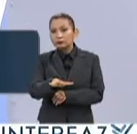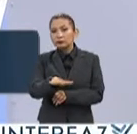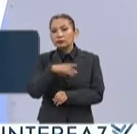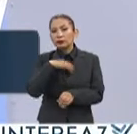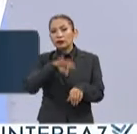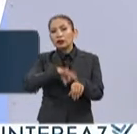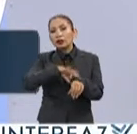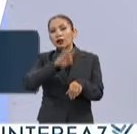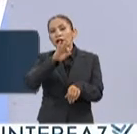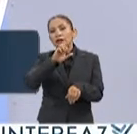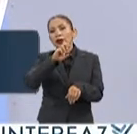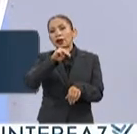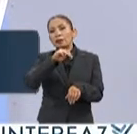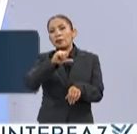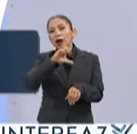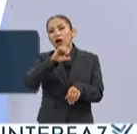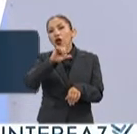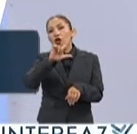en la especialidad de farmacología.